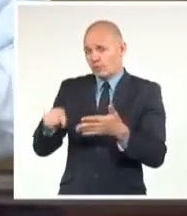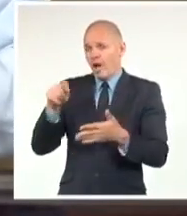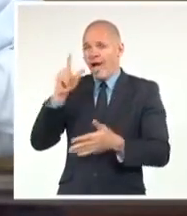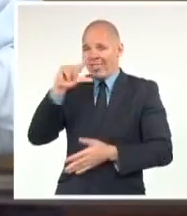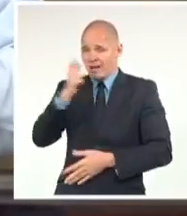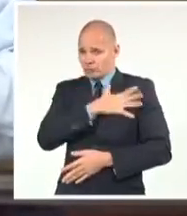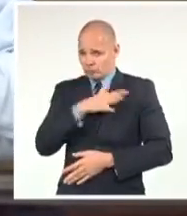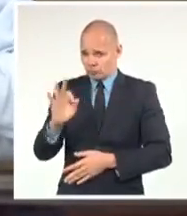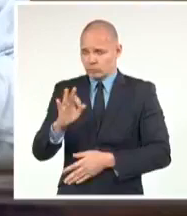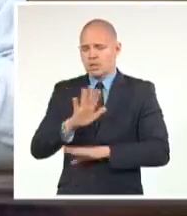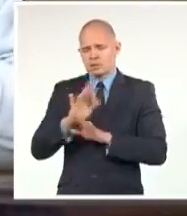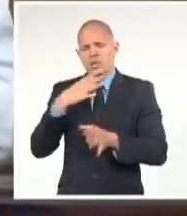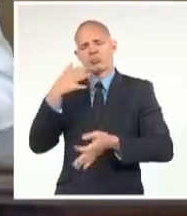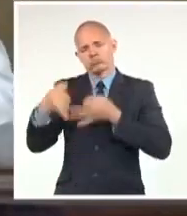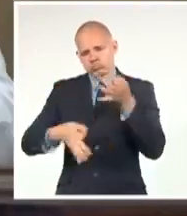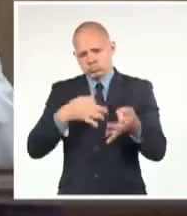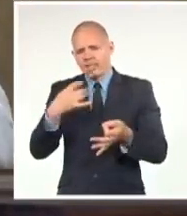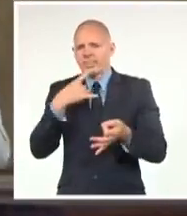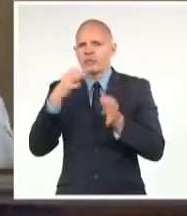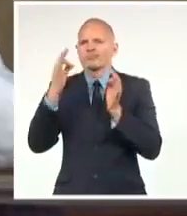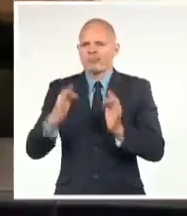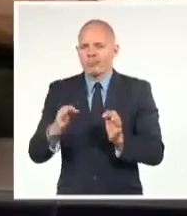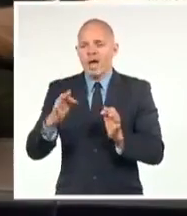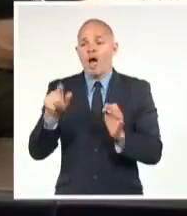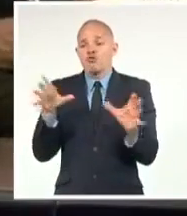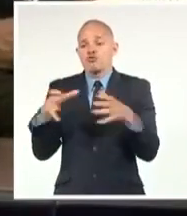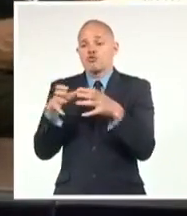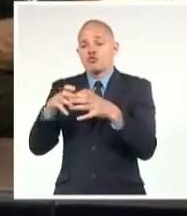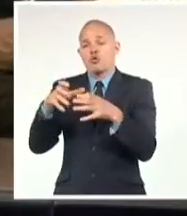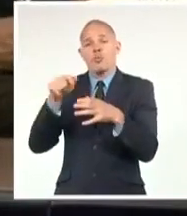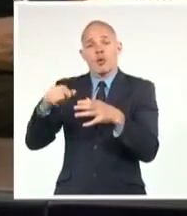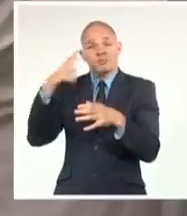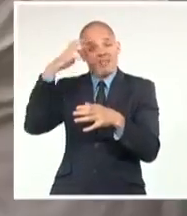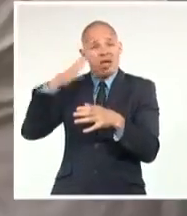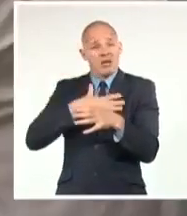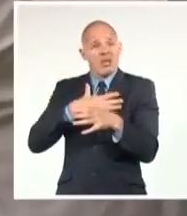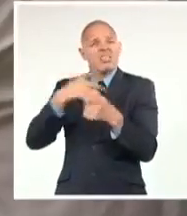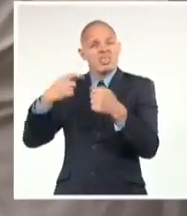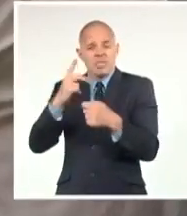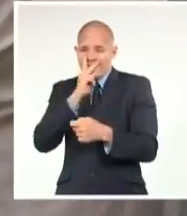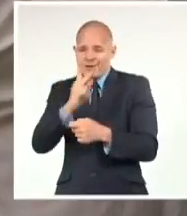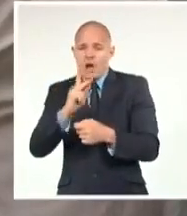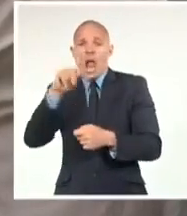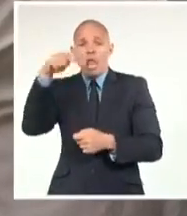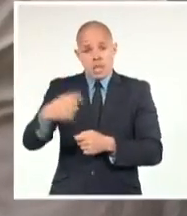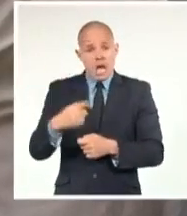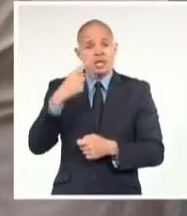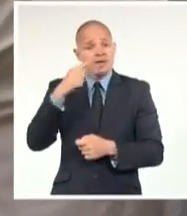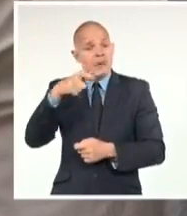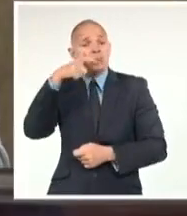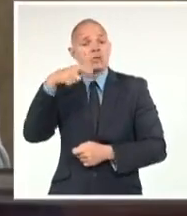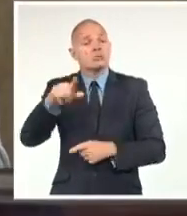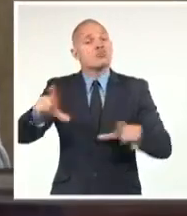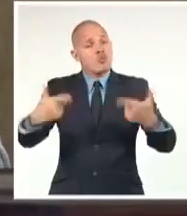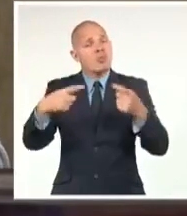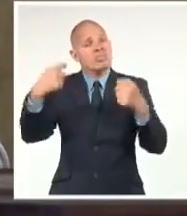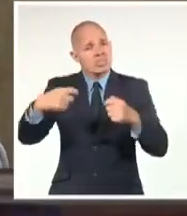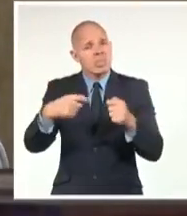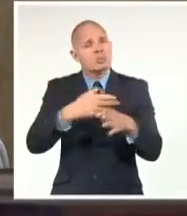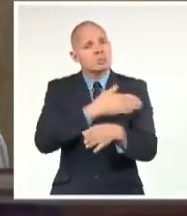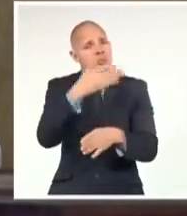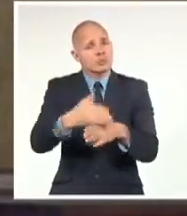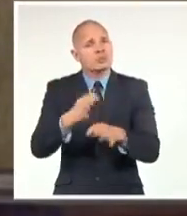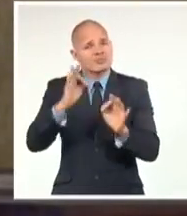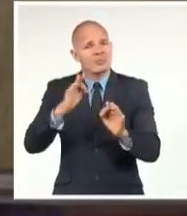Esteban Lasso Hernández, significó el deber de este órgano de velar por el cumplimiento de las leyes aprobadas por la Asamblea Nacional y